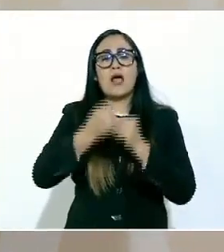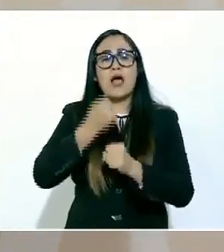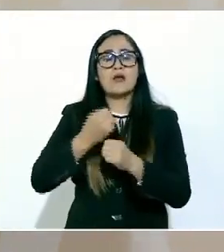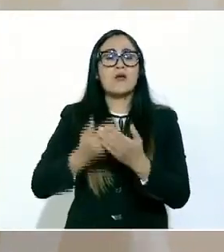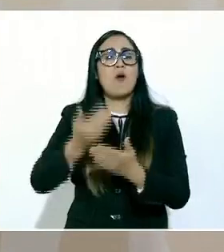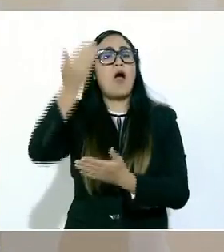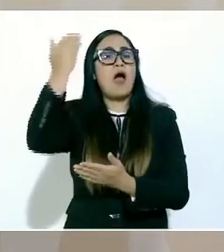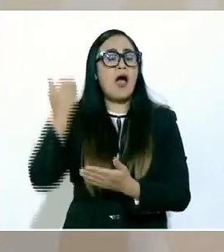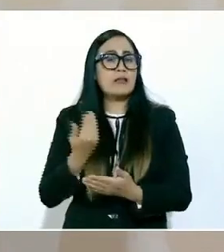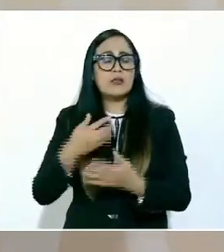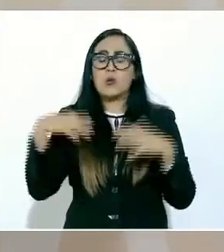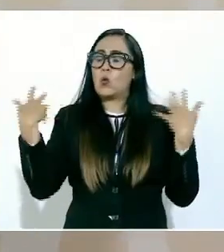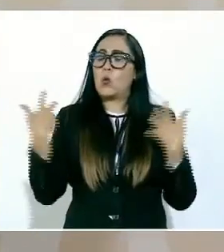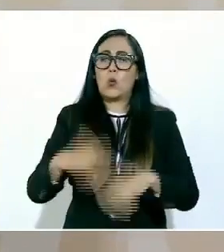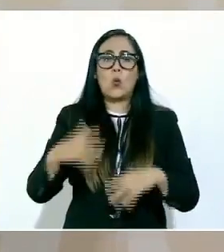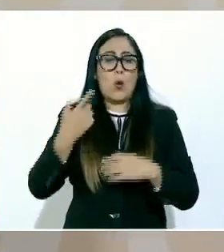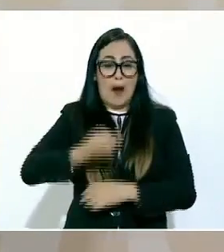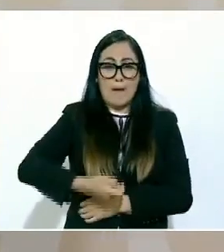una suma récord